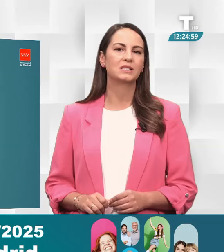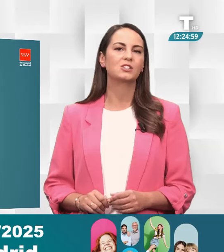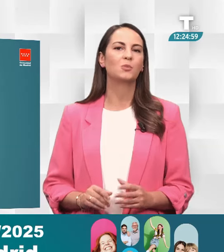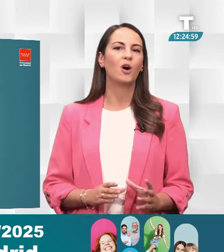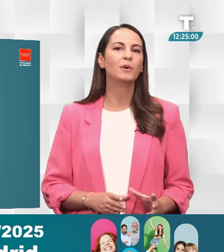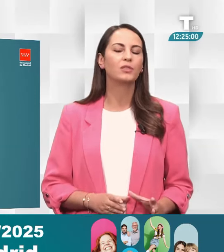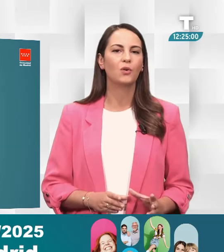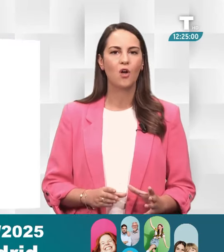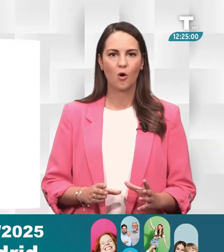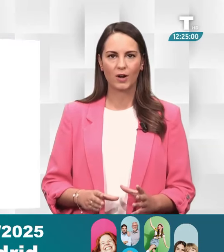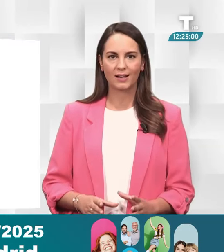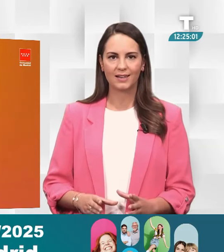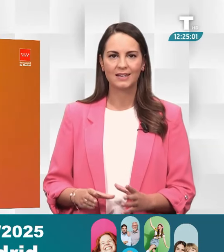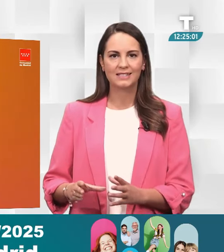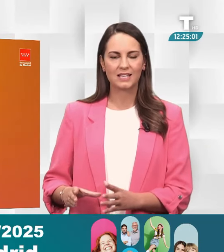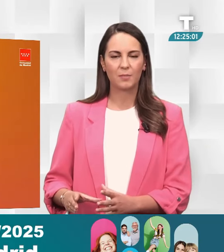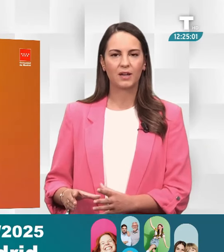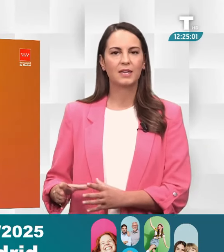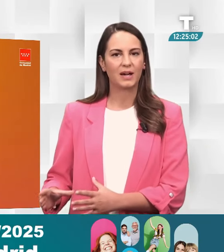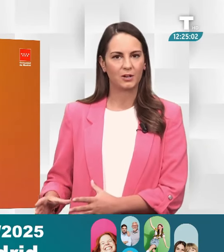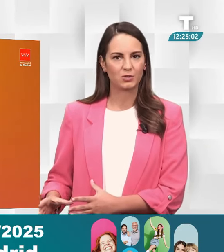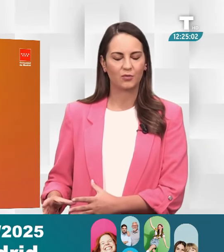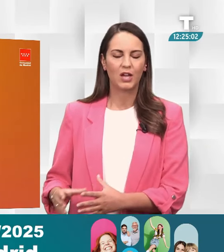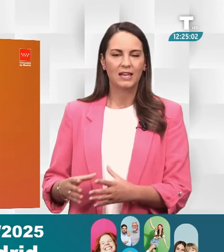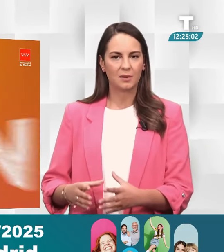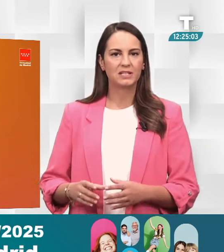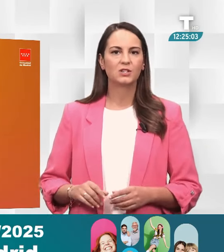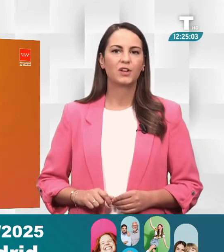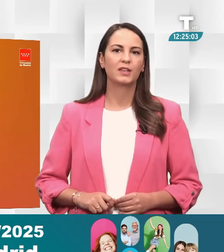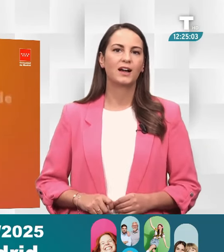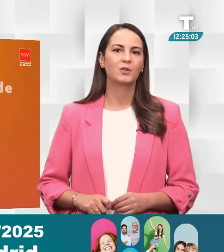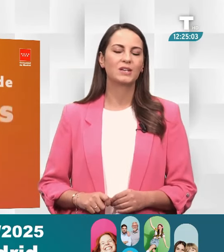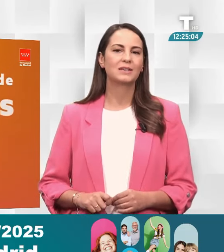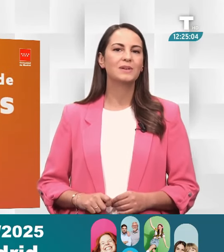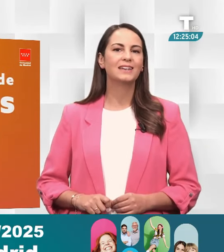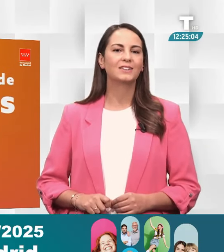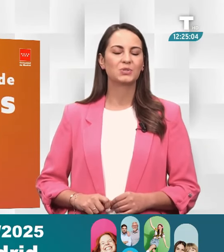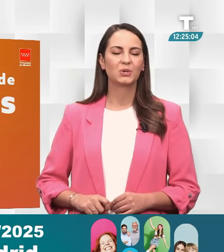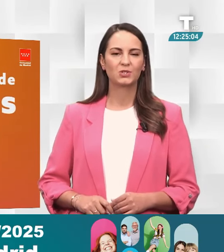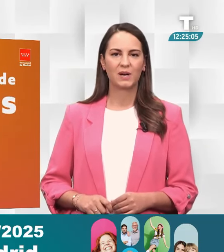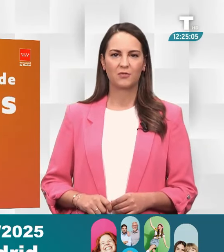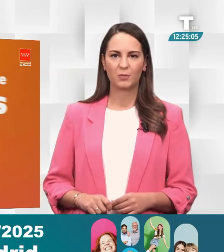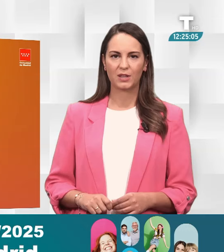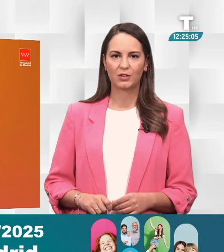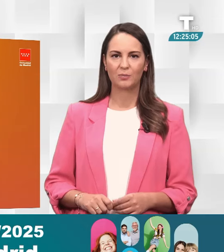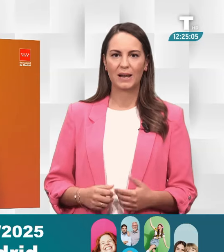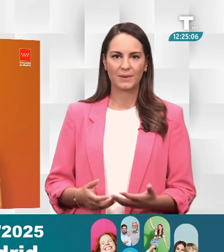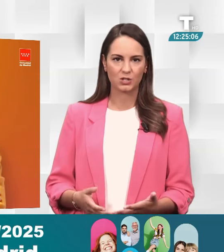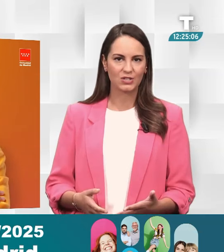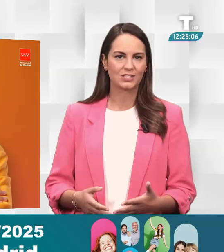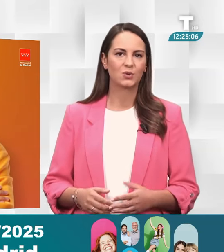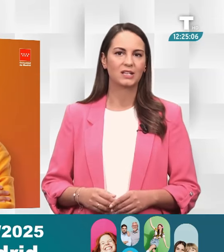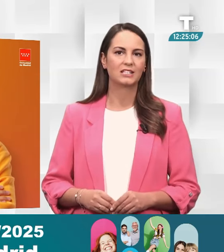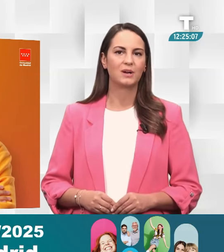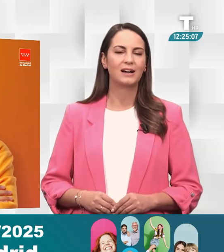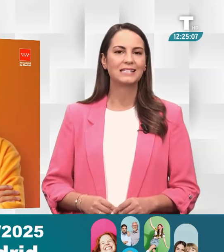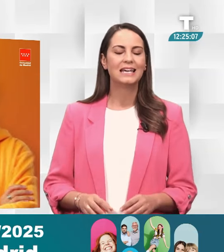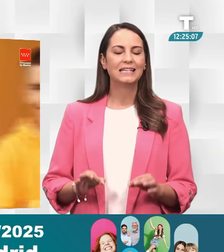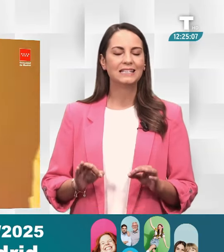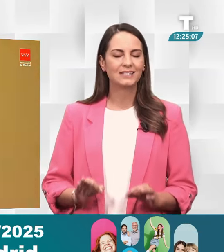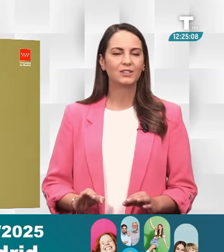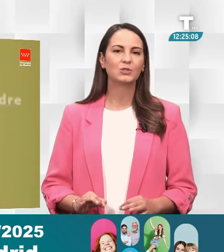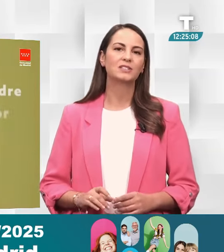de empresas como Amazon, Oracle, SAP y Microsoft. También se ofrecerán ayudas de 1.500 euros para formación para personas con rentas